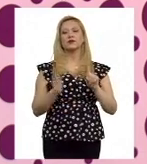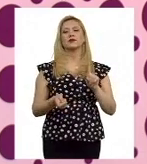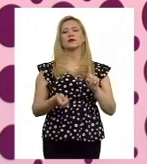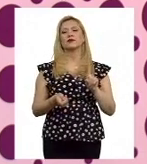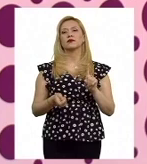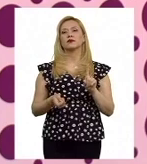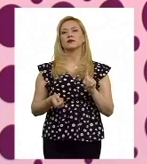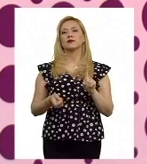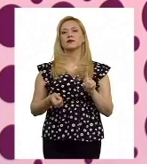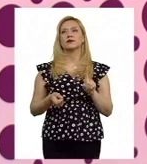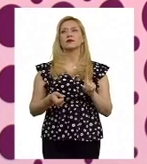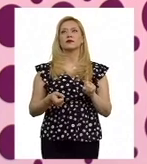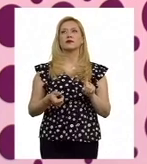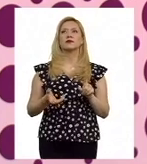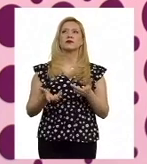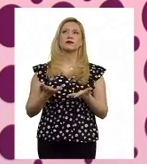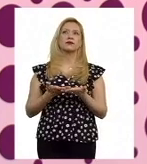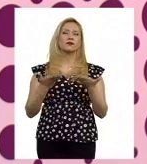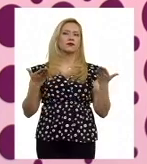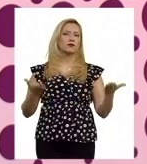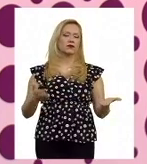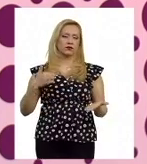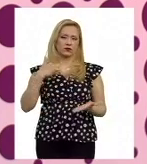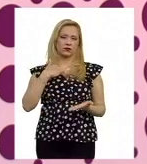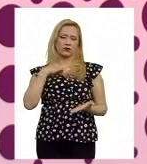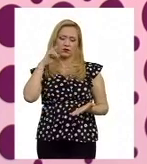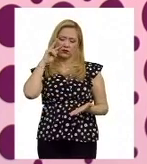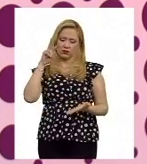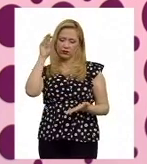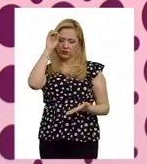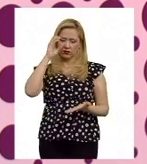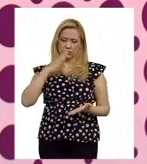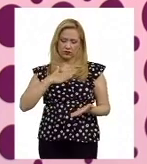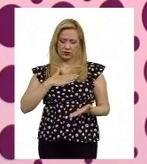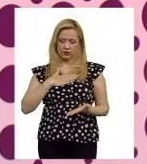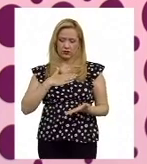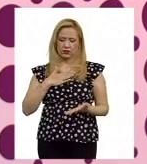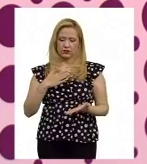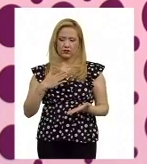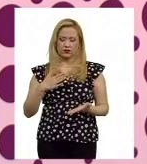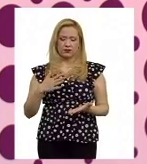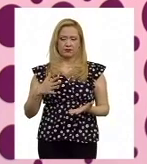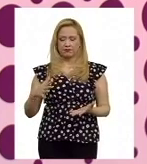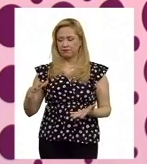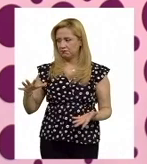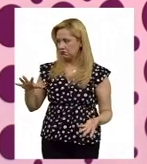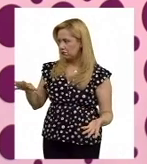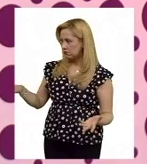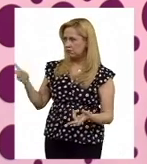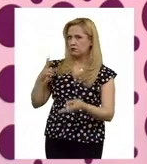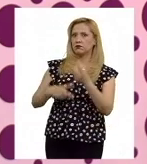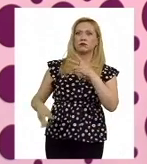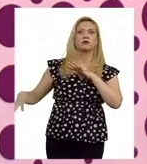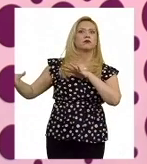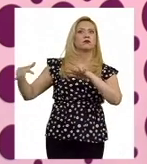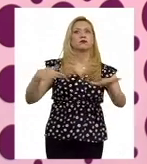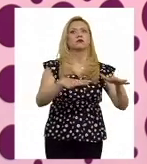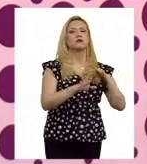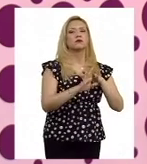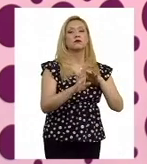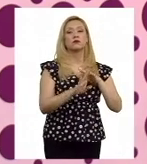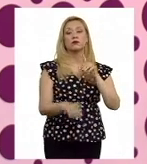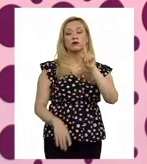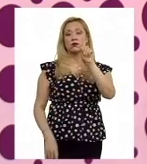con un factor que a mi juicio precipitó también las migraciones. Uno que es